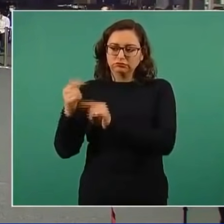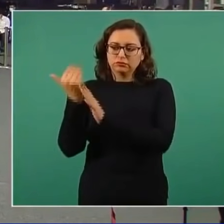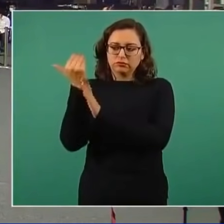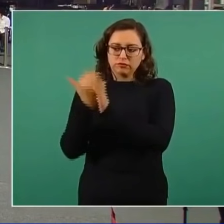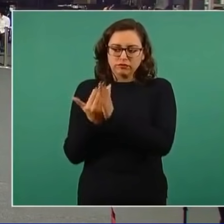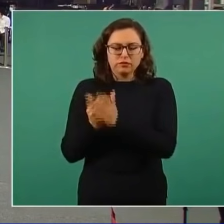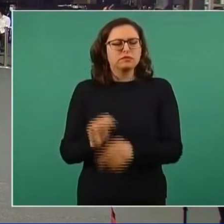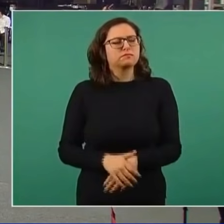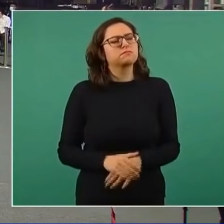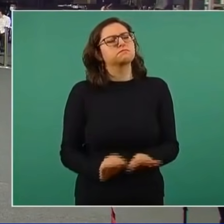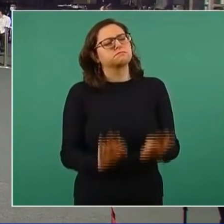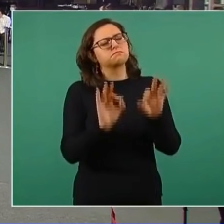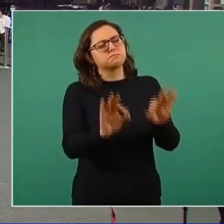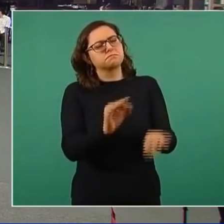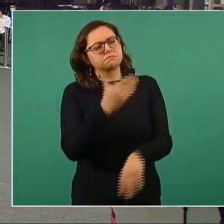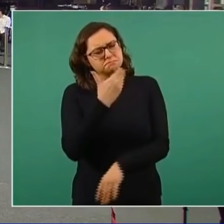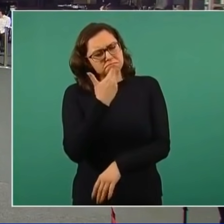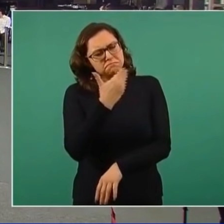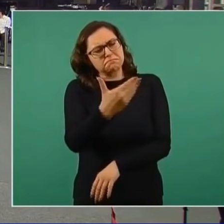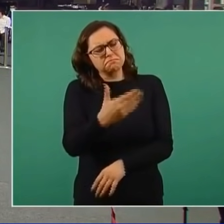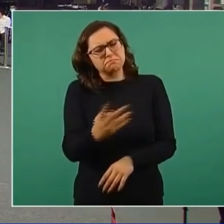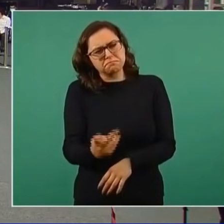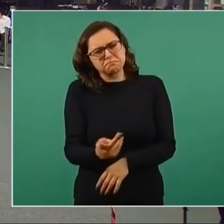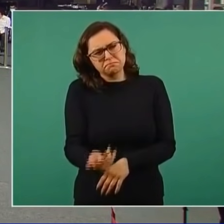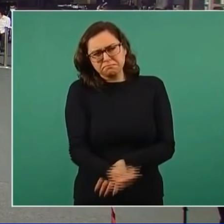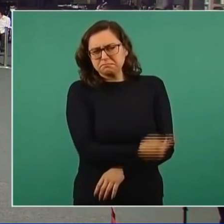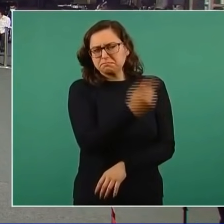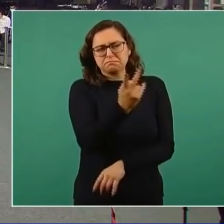Correcto, presidente. El último